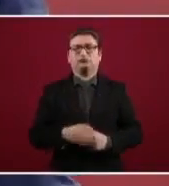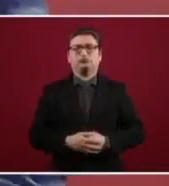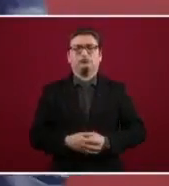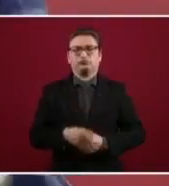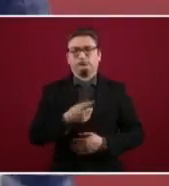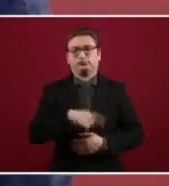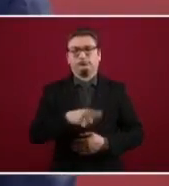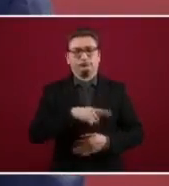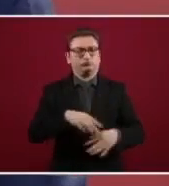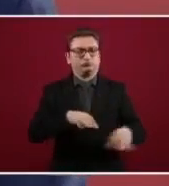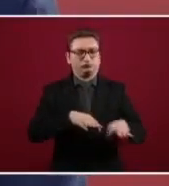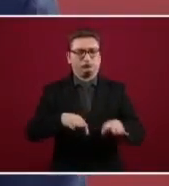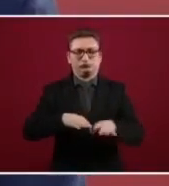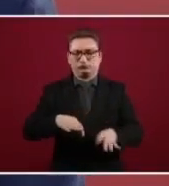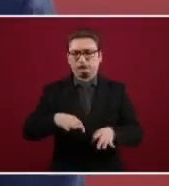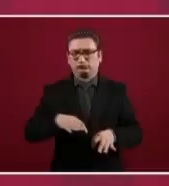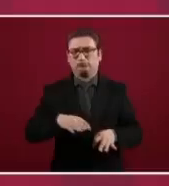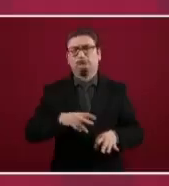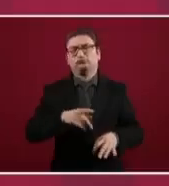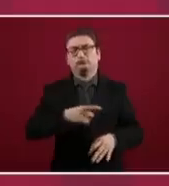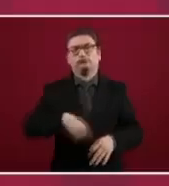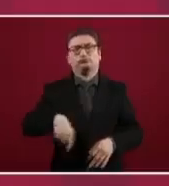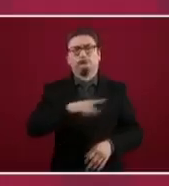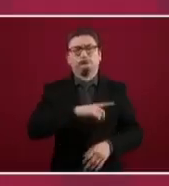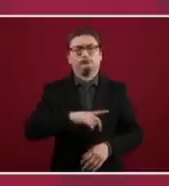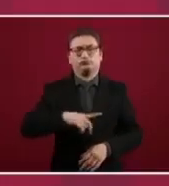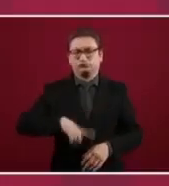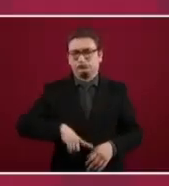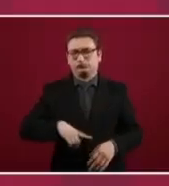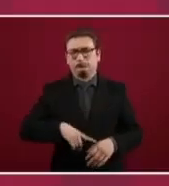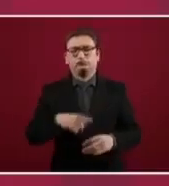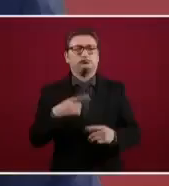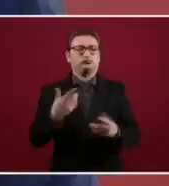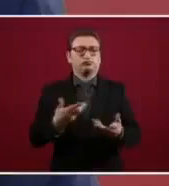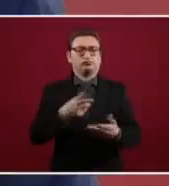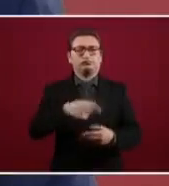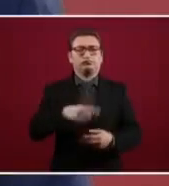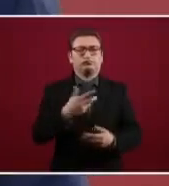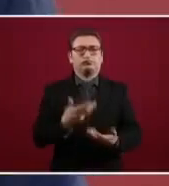en el sector público era